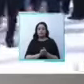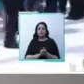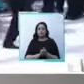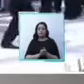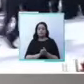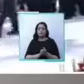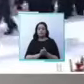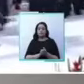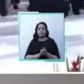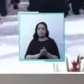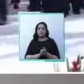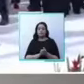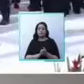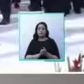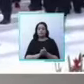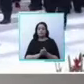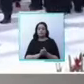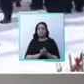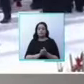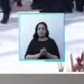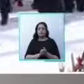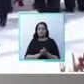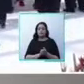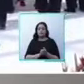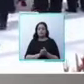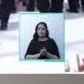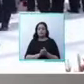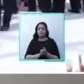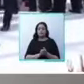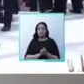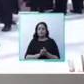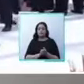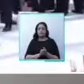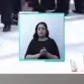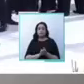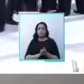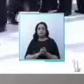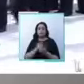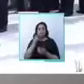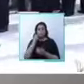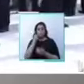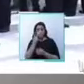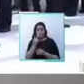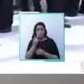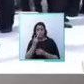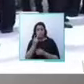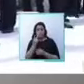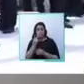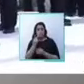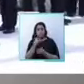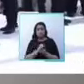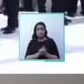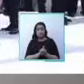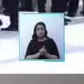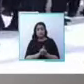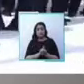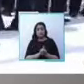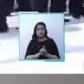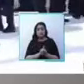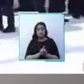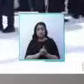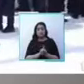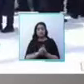relaciones con Perú, me parece que también es un posicionamiento de dignidad, porque nosotros pasamos por situaciones semejantes a las que está pasando Perú,